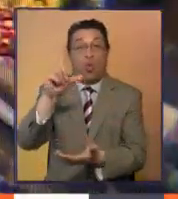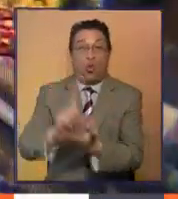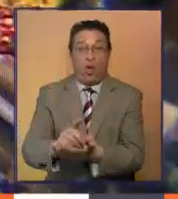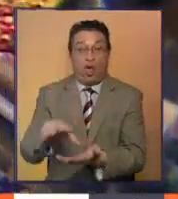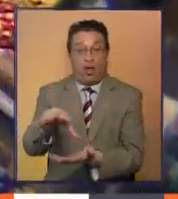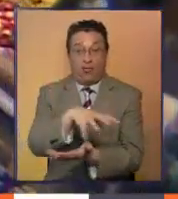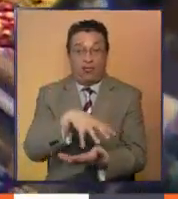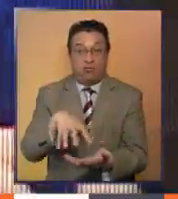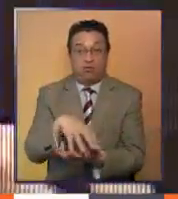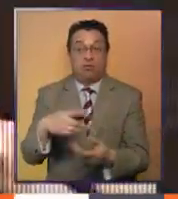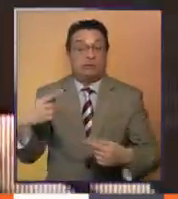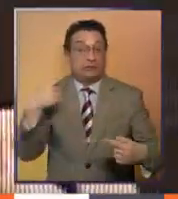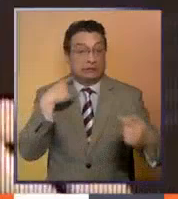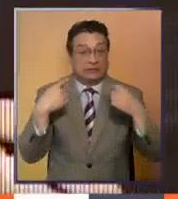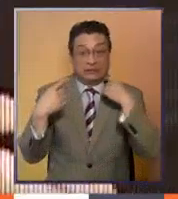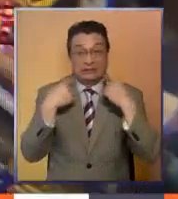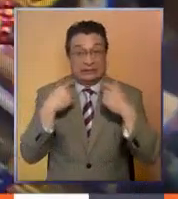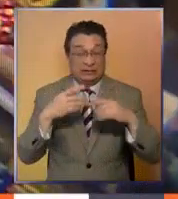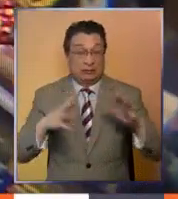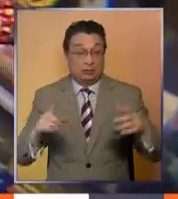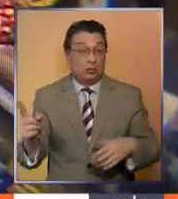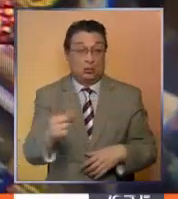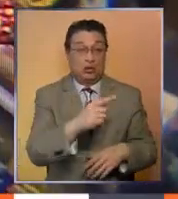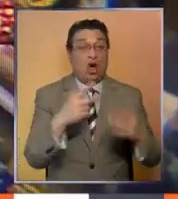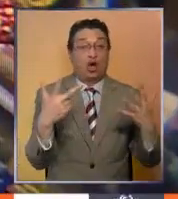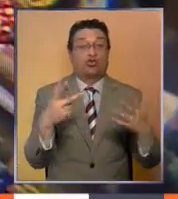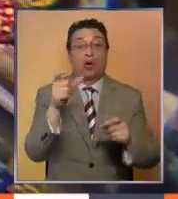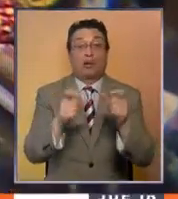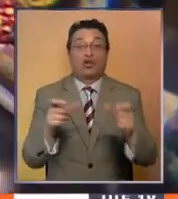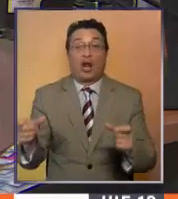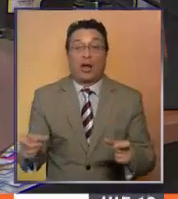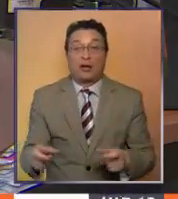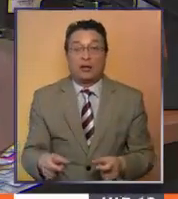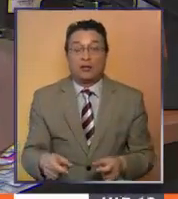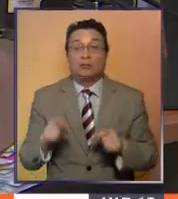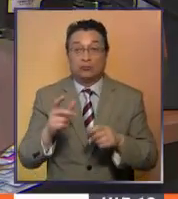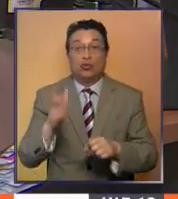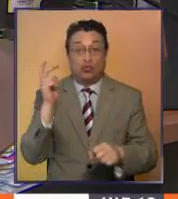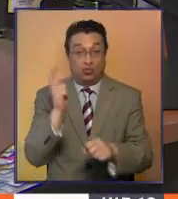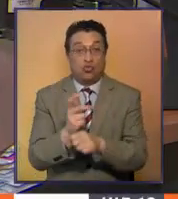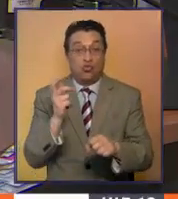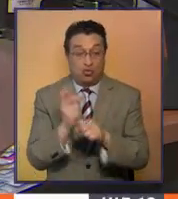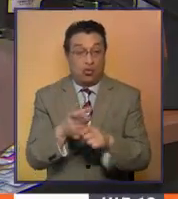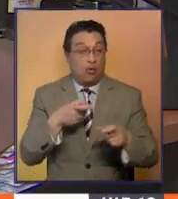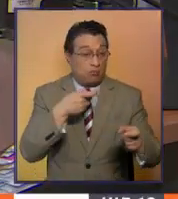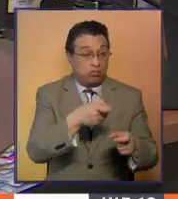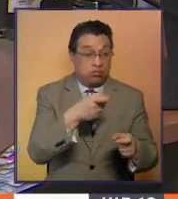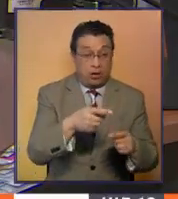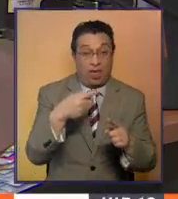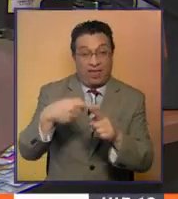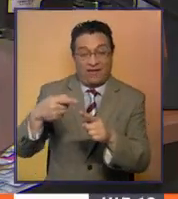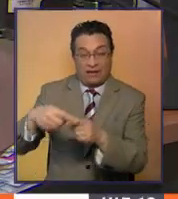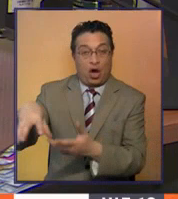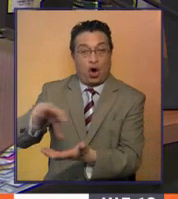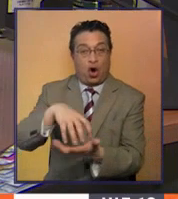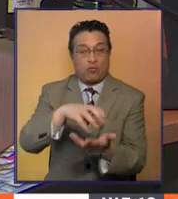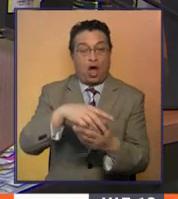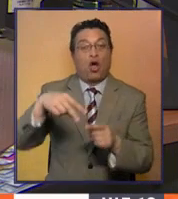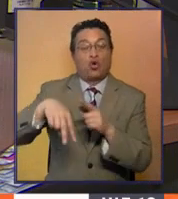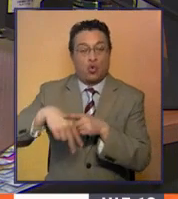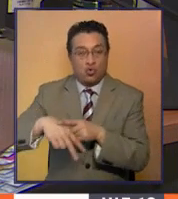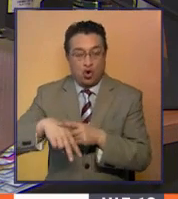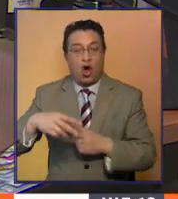transformar en víctimas por lo bajo a ocho personas ellos efectuaban robos con intimidación en distintas comunas digamos el niño a